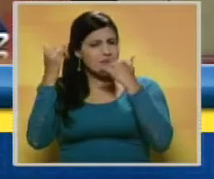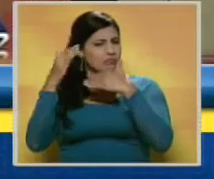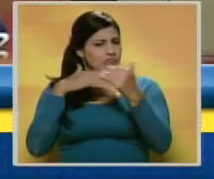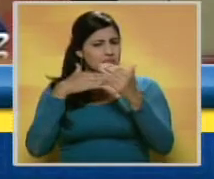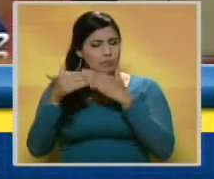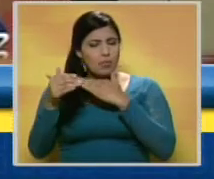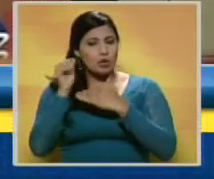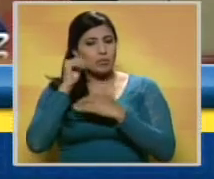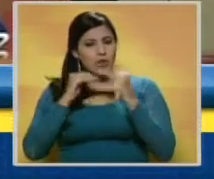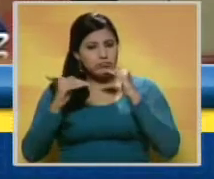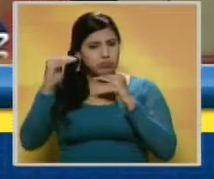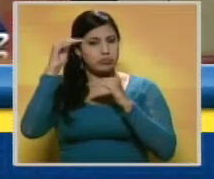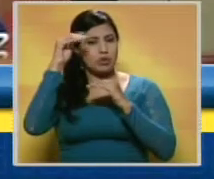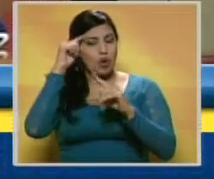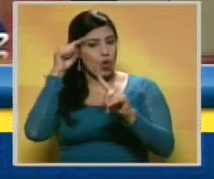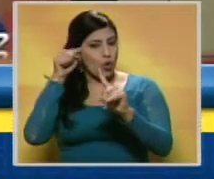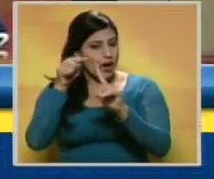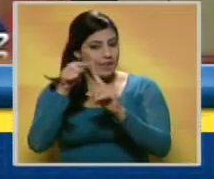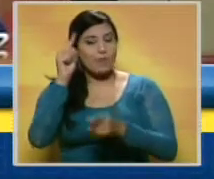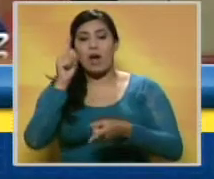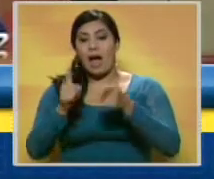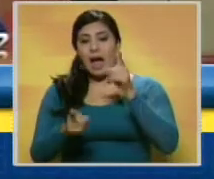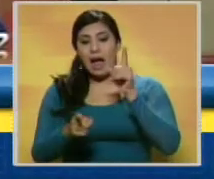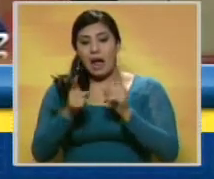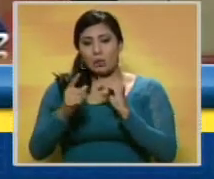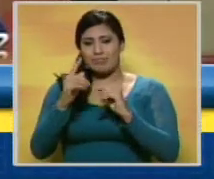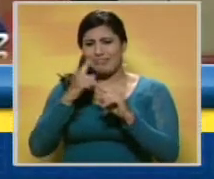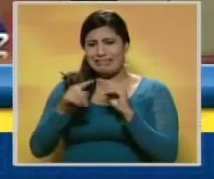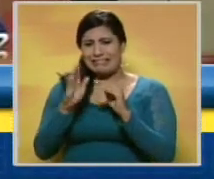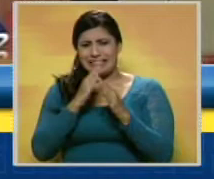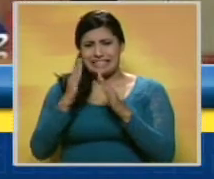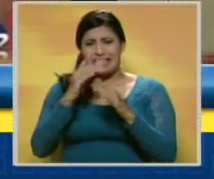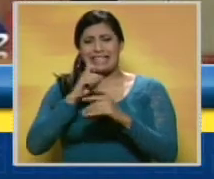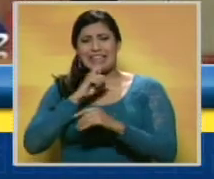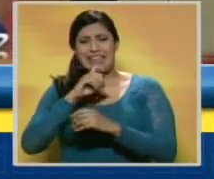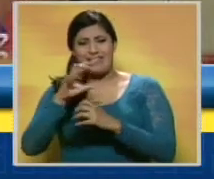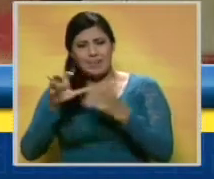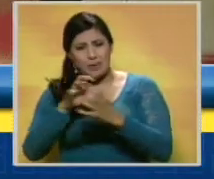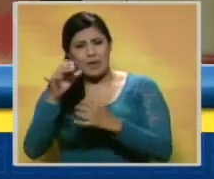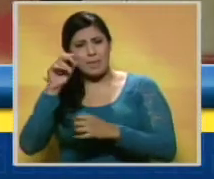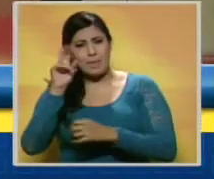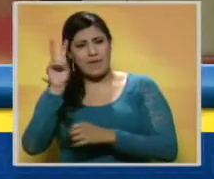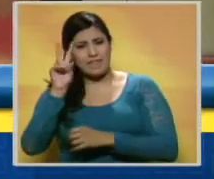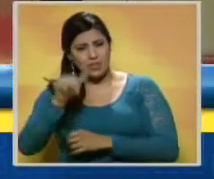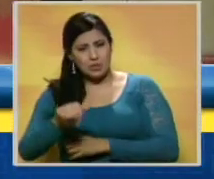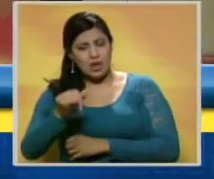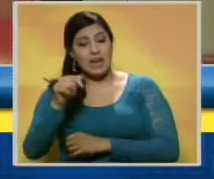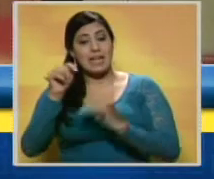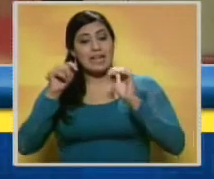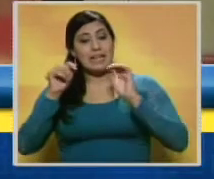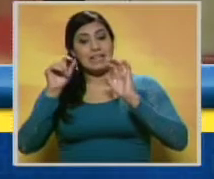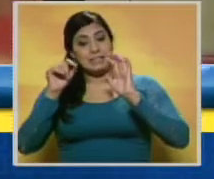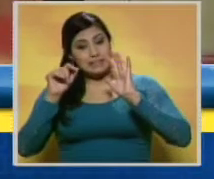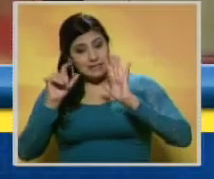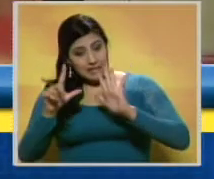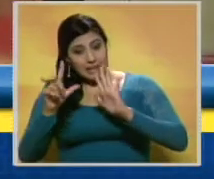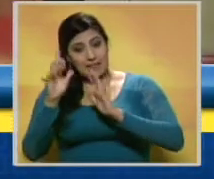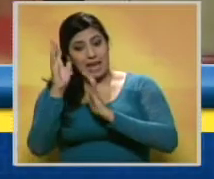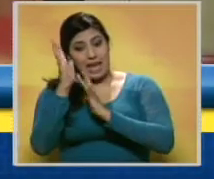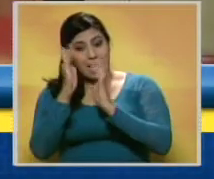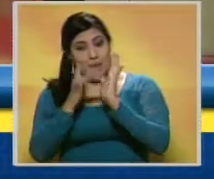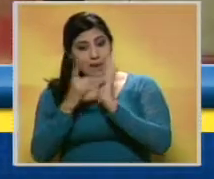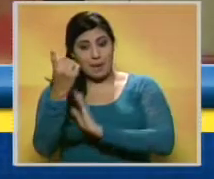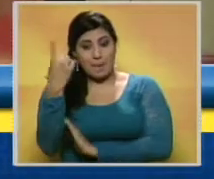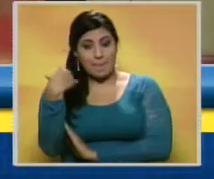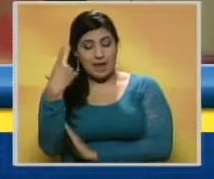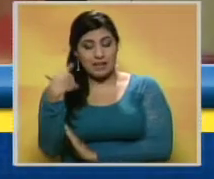de las visiones distintas, en algunos casos contradictorios, de la vida nacional. El 7 de abril, en un acto en el Salón de